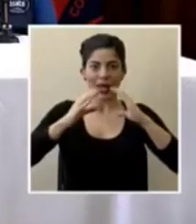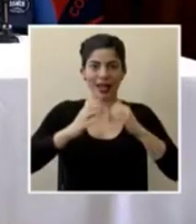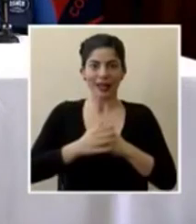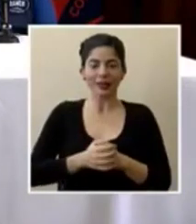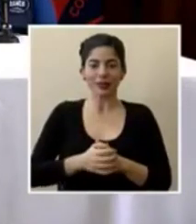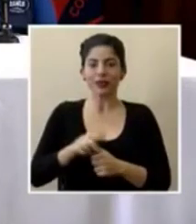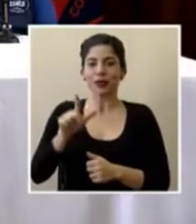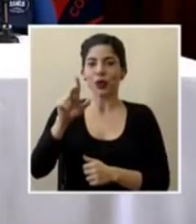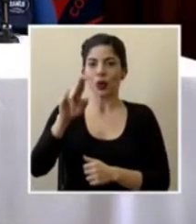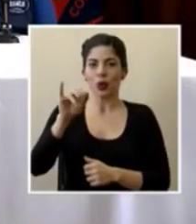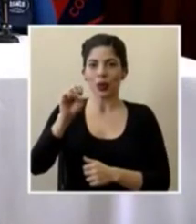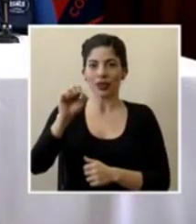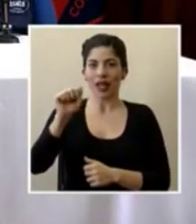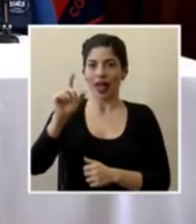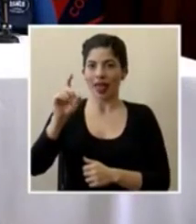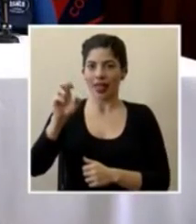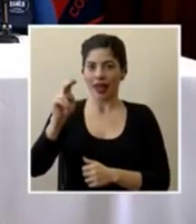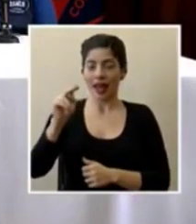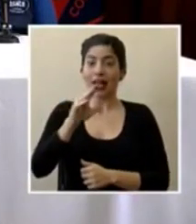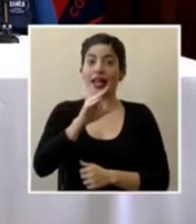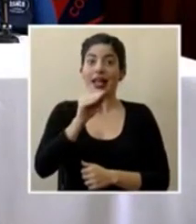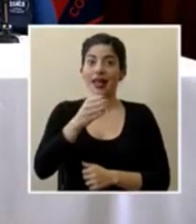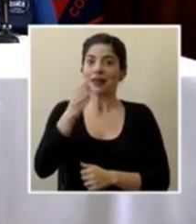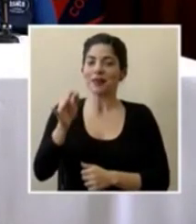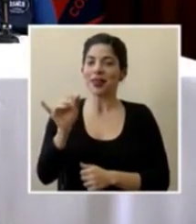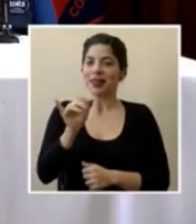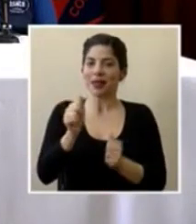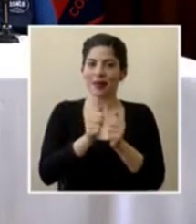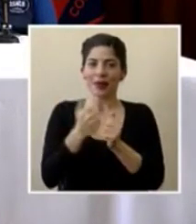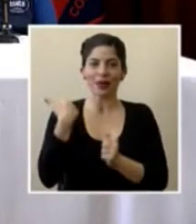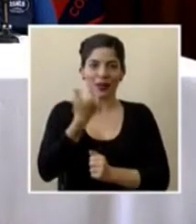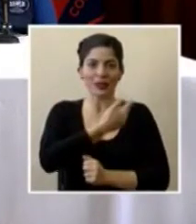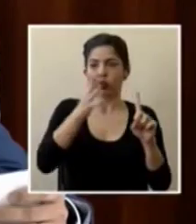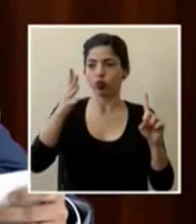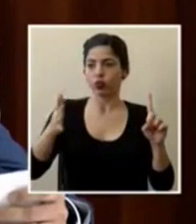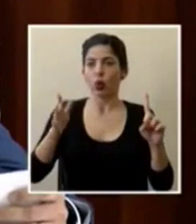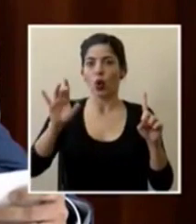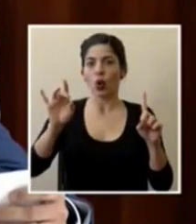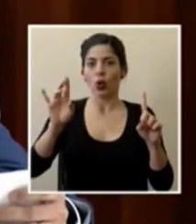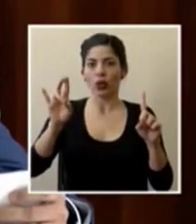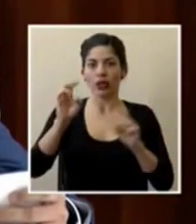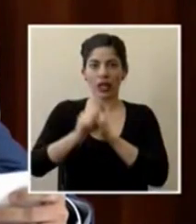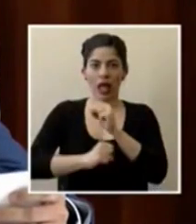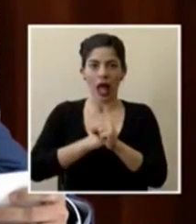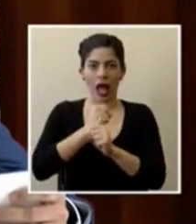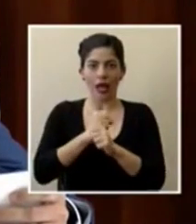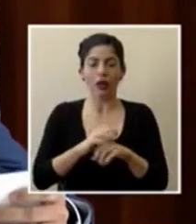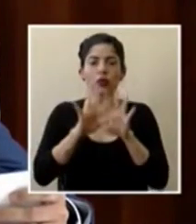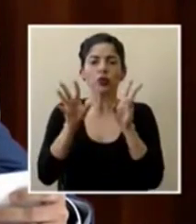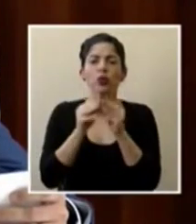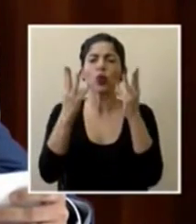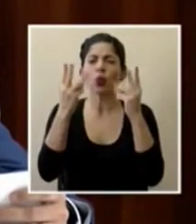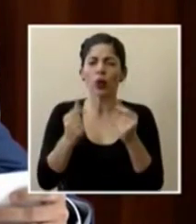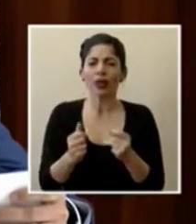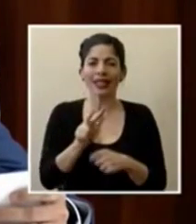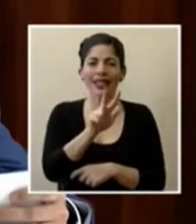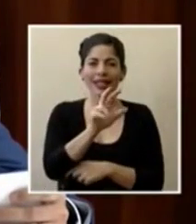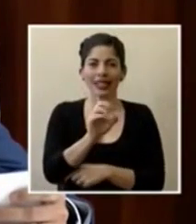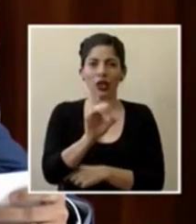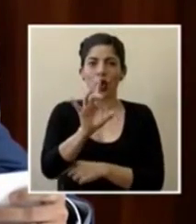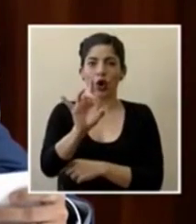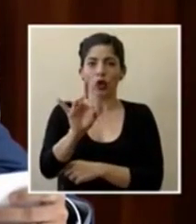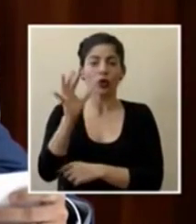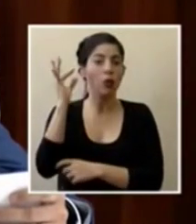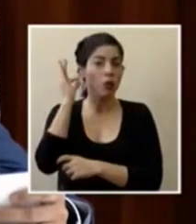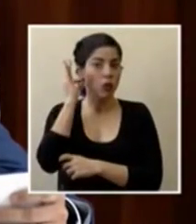El ministro de Salud anunció que esta tarde se envió a la Asamblea Legislativa un proyecto de ley que busca permitir la